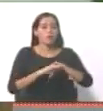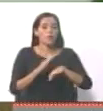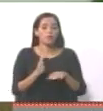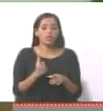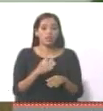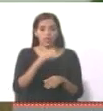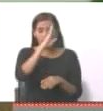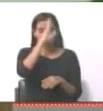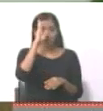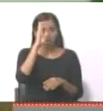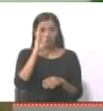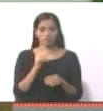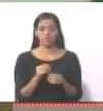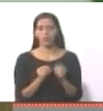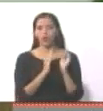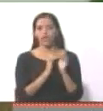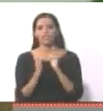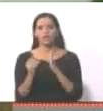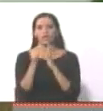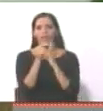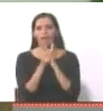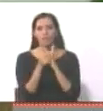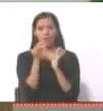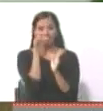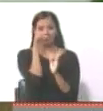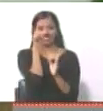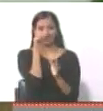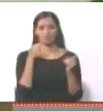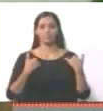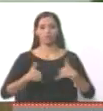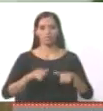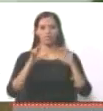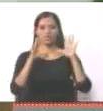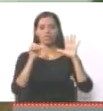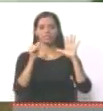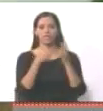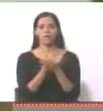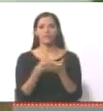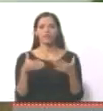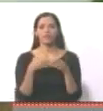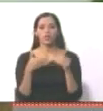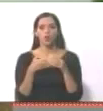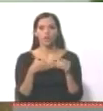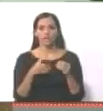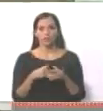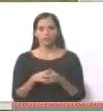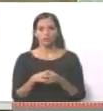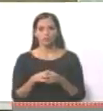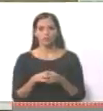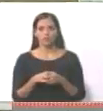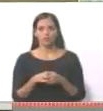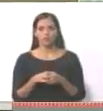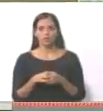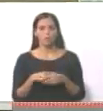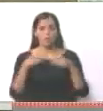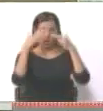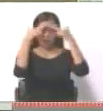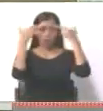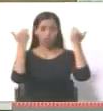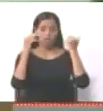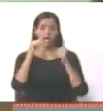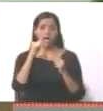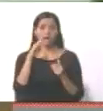Diosdado, de organizar una boda de lujos para su hija que costó 16 millones de dólares. Y pone él inocentemente la nota del